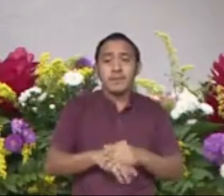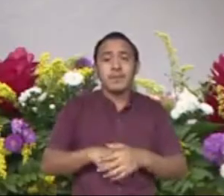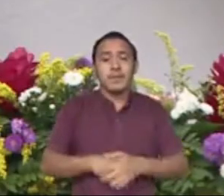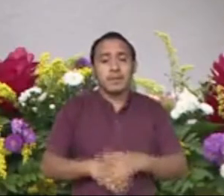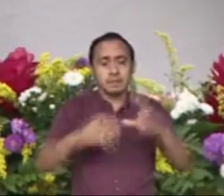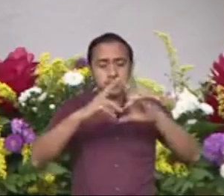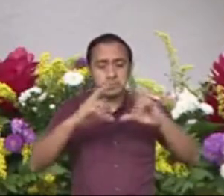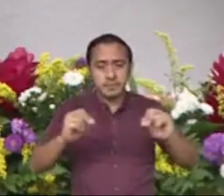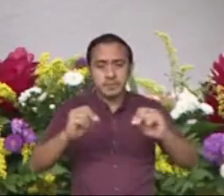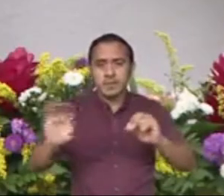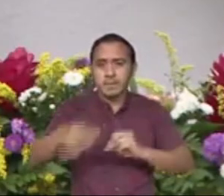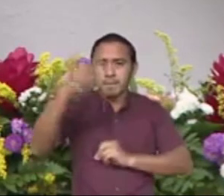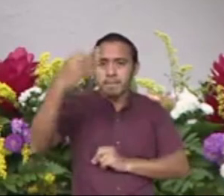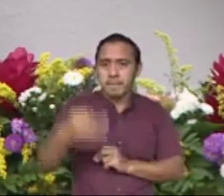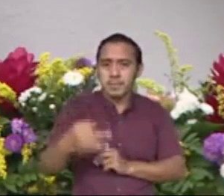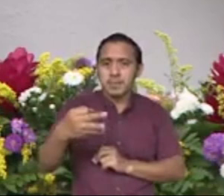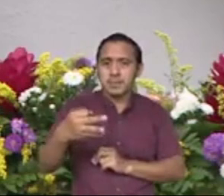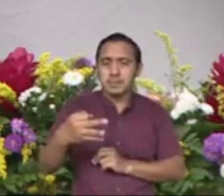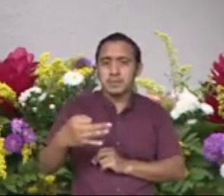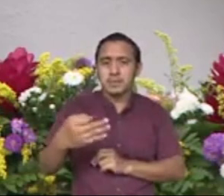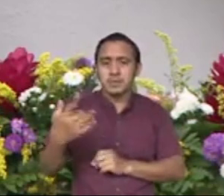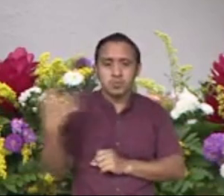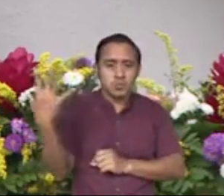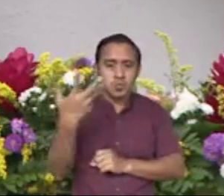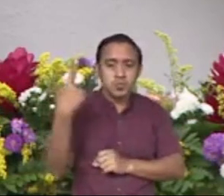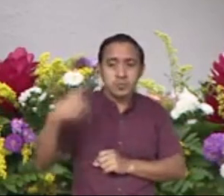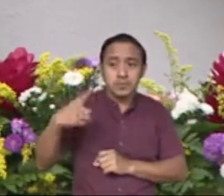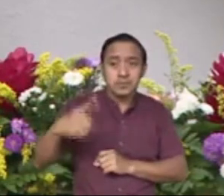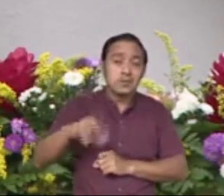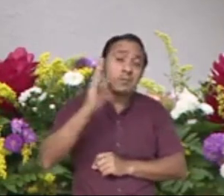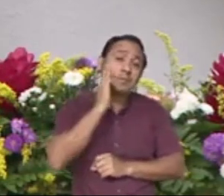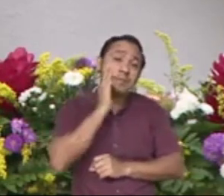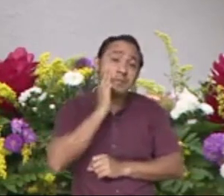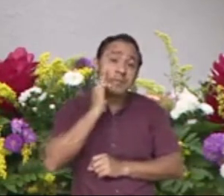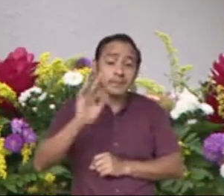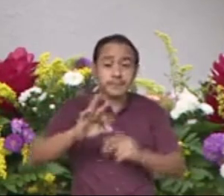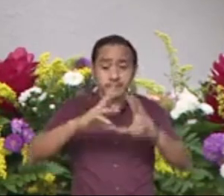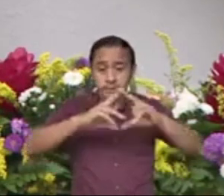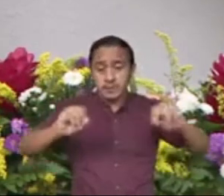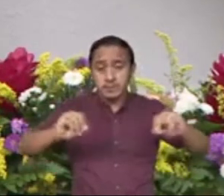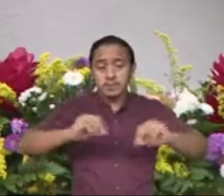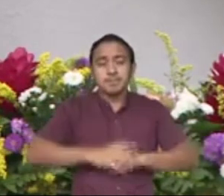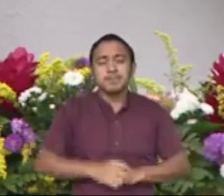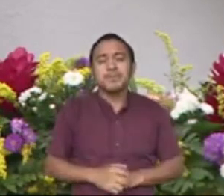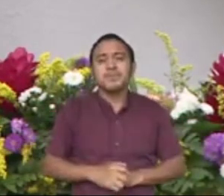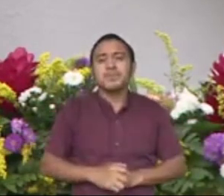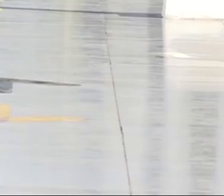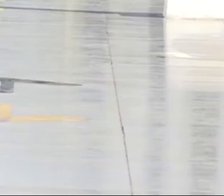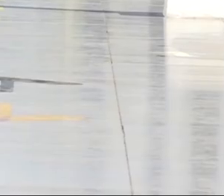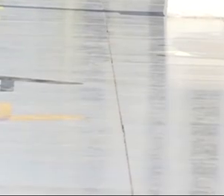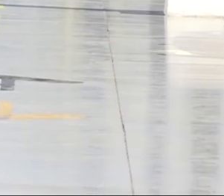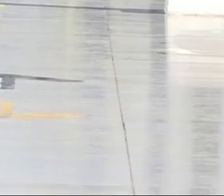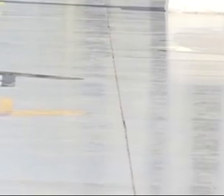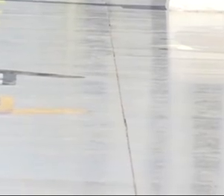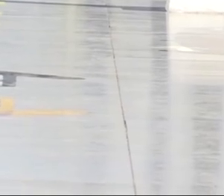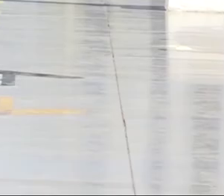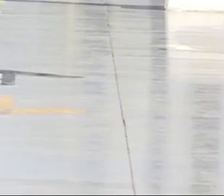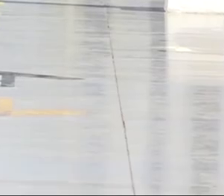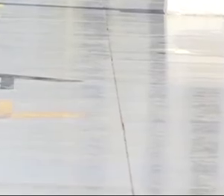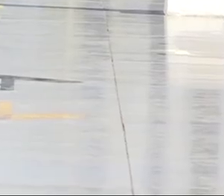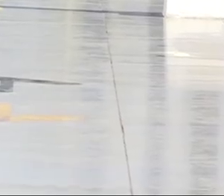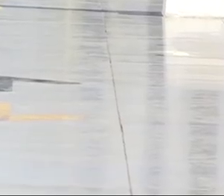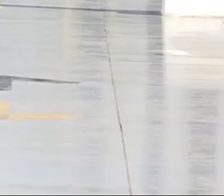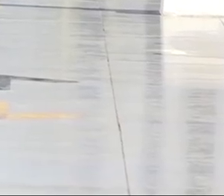nicaragüense es garantía de los derechos de las madres nicaragüenses, lo cual lo vemos